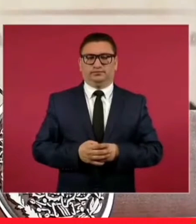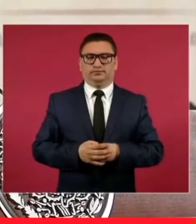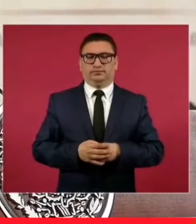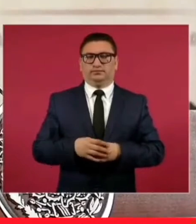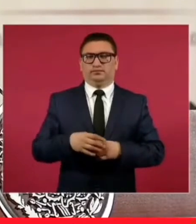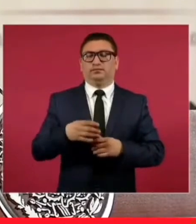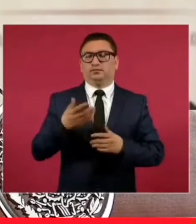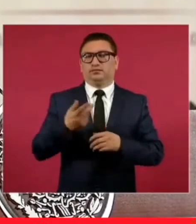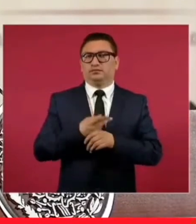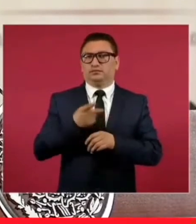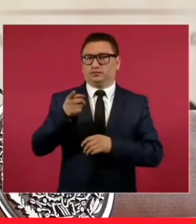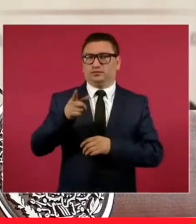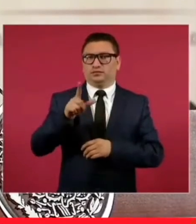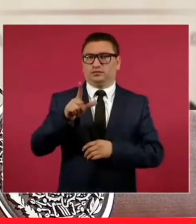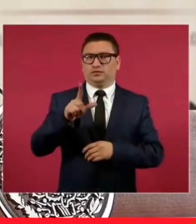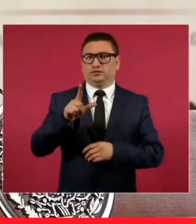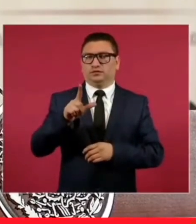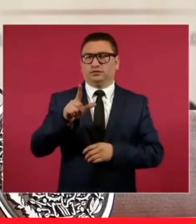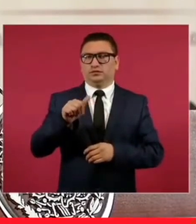Laura